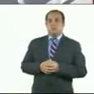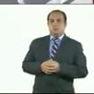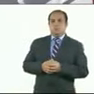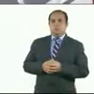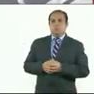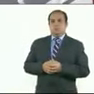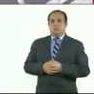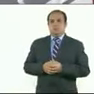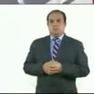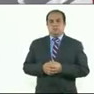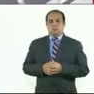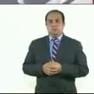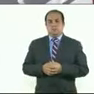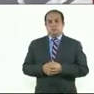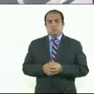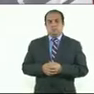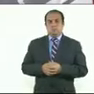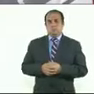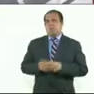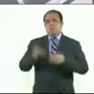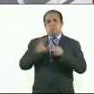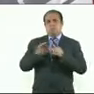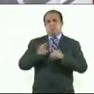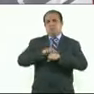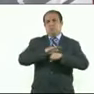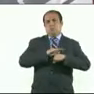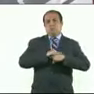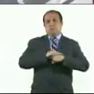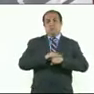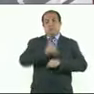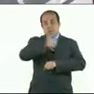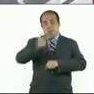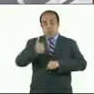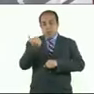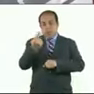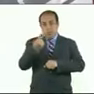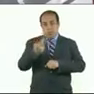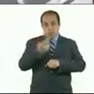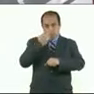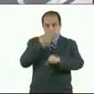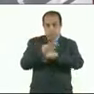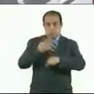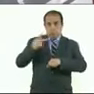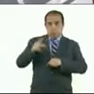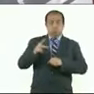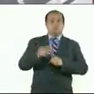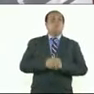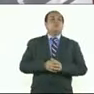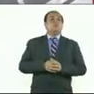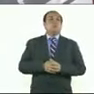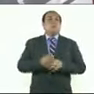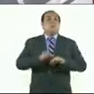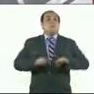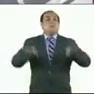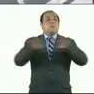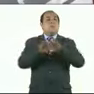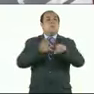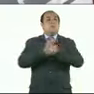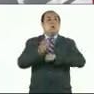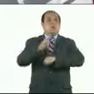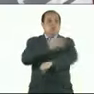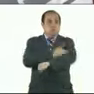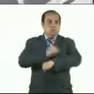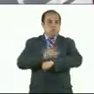voy a entrar en más detalles, cada quien tiene que asumir su responsabilidad y lo importante aquí es la coordinación. Para eso